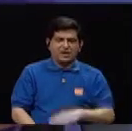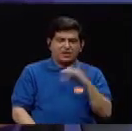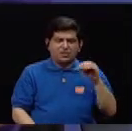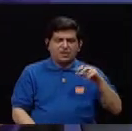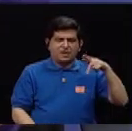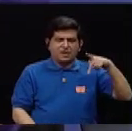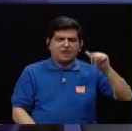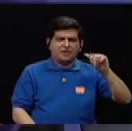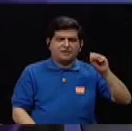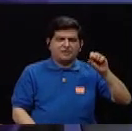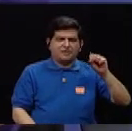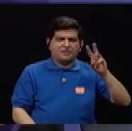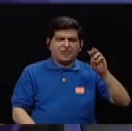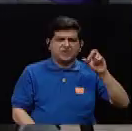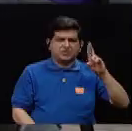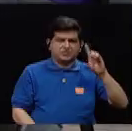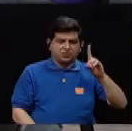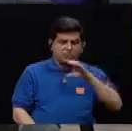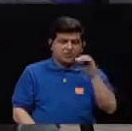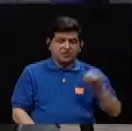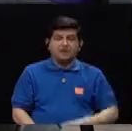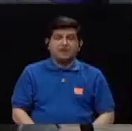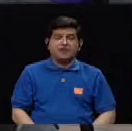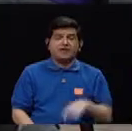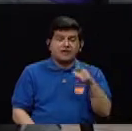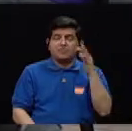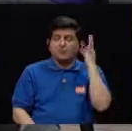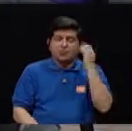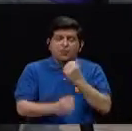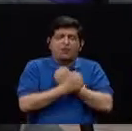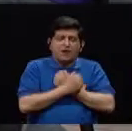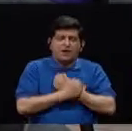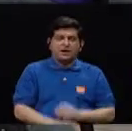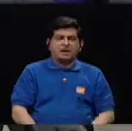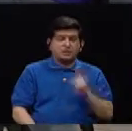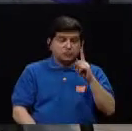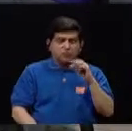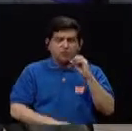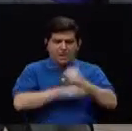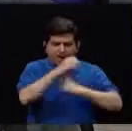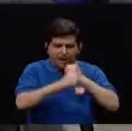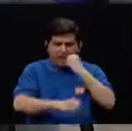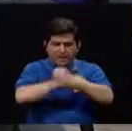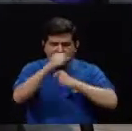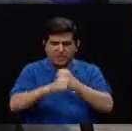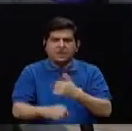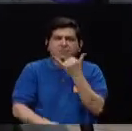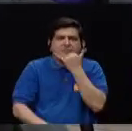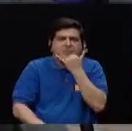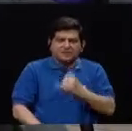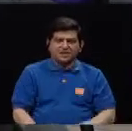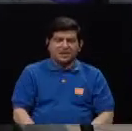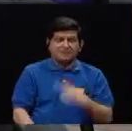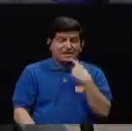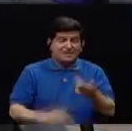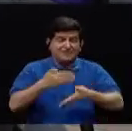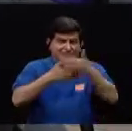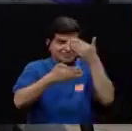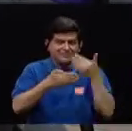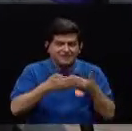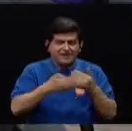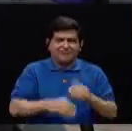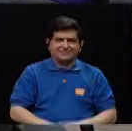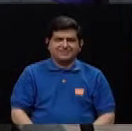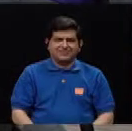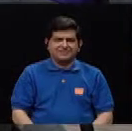Apasionadas. O sea, ajá. que era una película por año y Alejandra estaba en todas. Así ¿qué es. Pasaba, sí, ¿qué sí, pasaba sí, en ese momento? Y con lo que decíamos, perdona que te